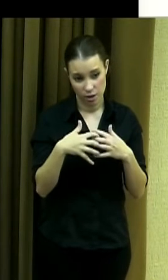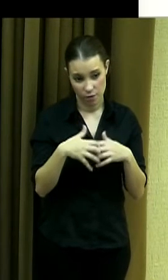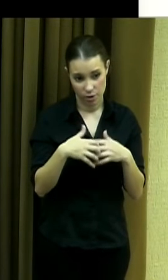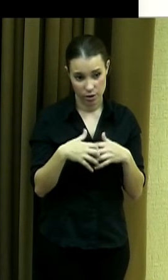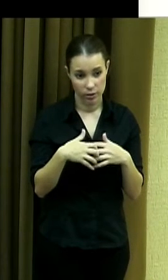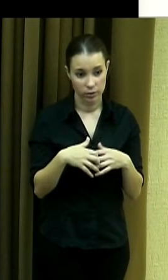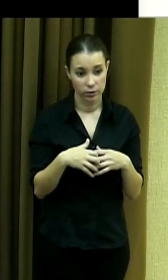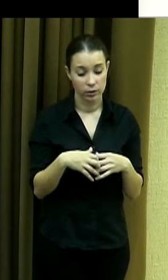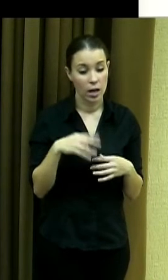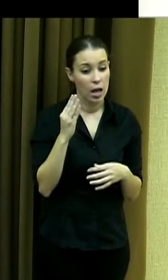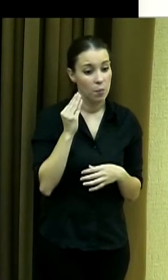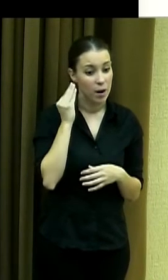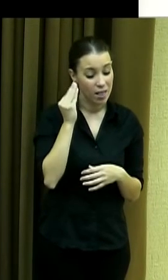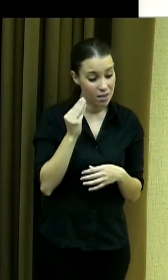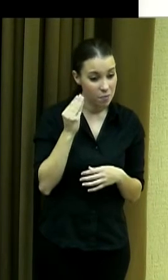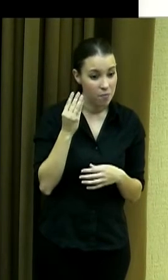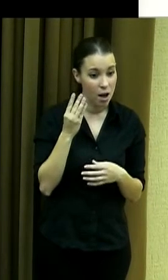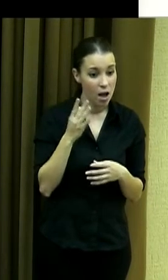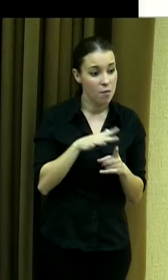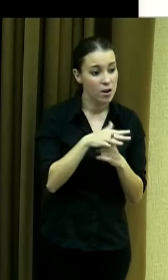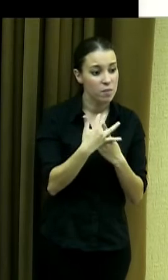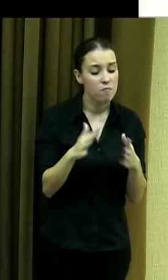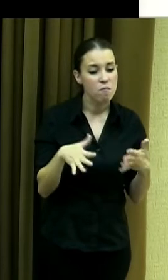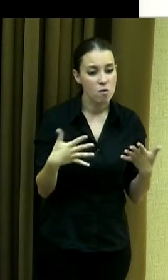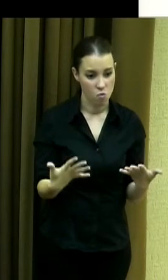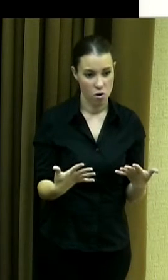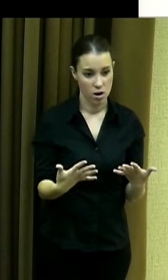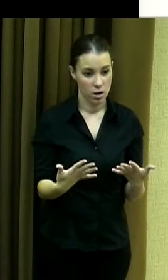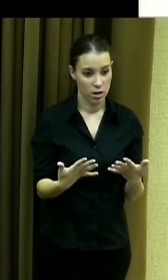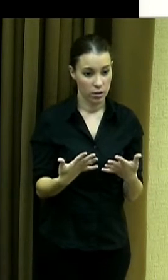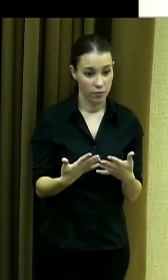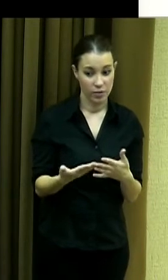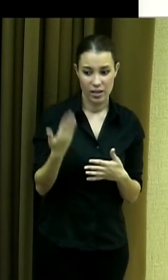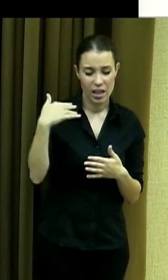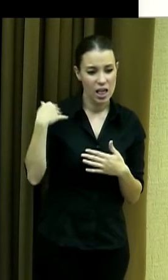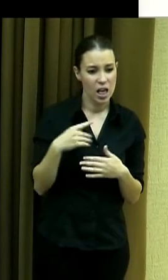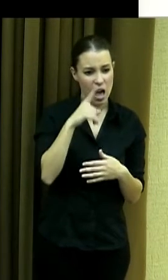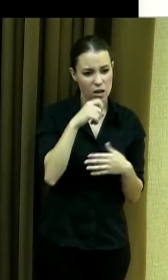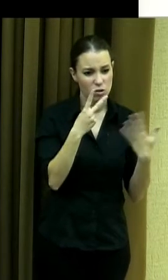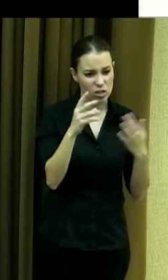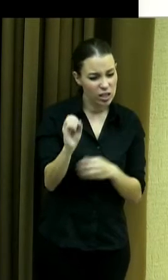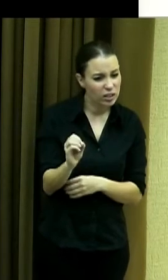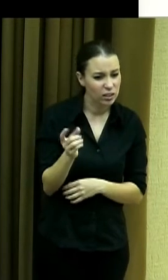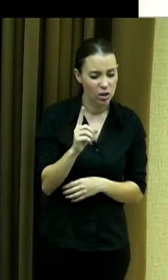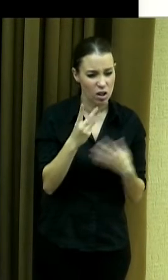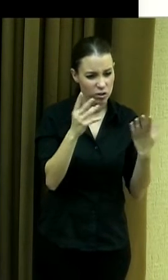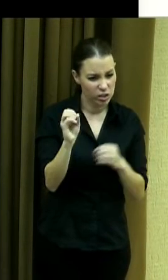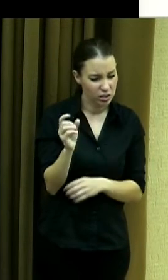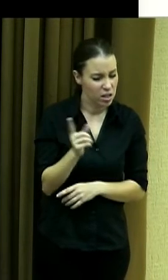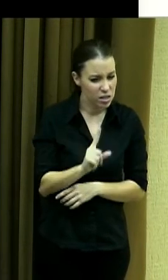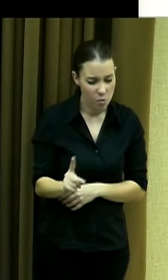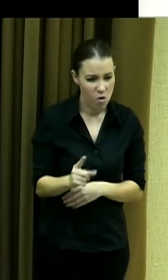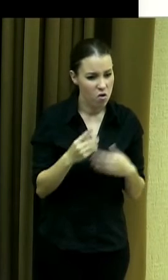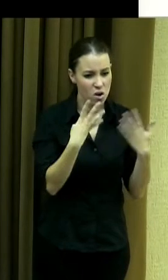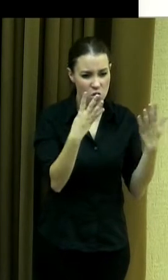paradigma nuevo en el que nos encontramos no es como el que partíamos de hace los años 70 de su normalidad, ni el de los 80, ni el de